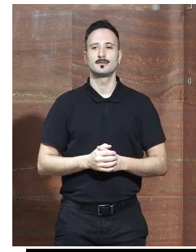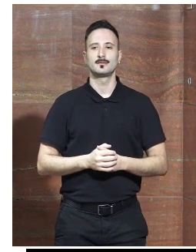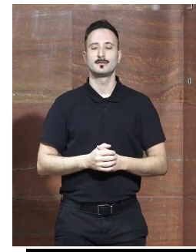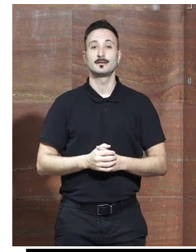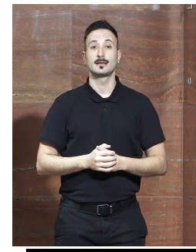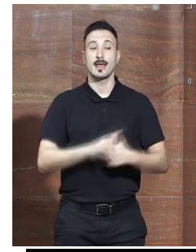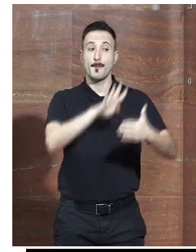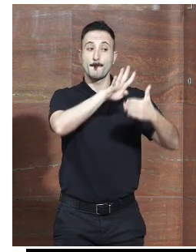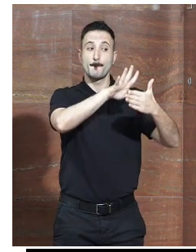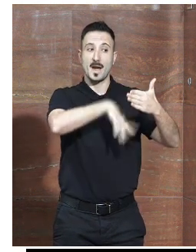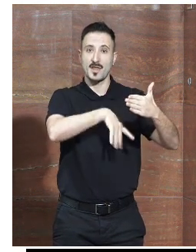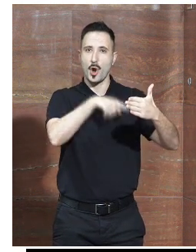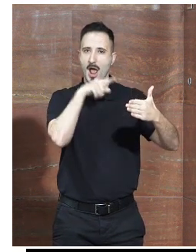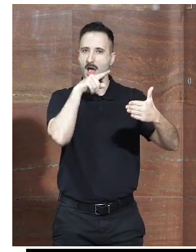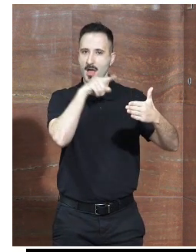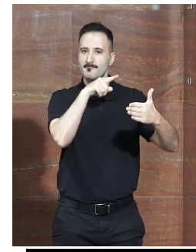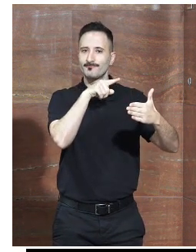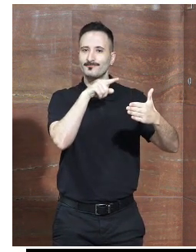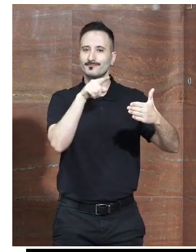En Barcelona, sí. Bueno, en Barcelona